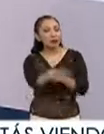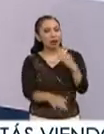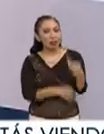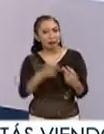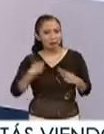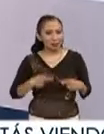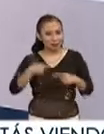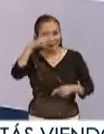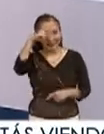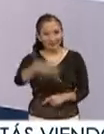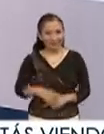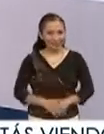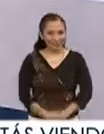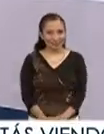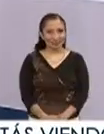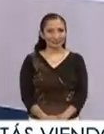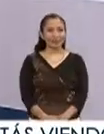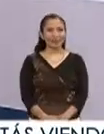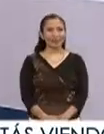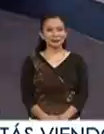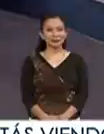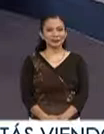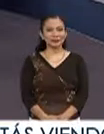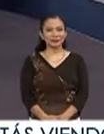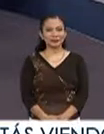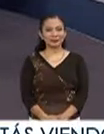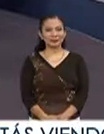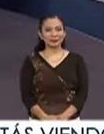la población mexicana.